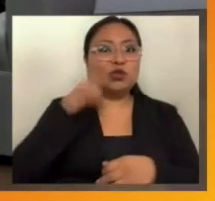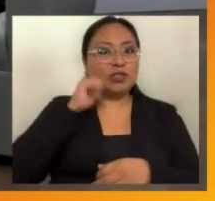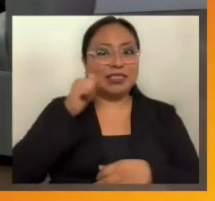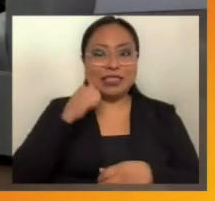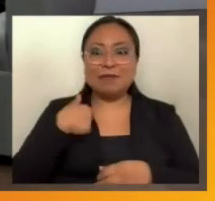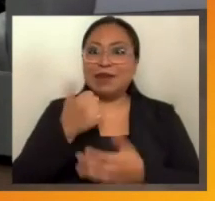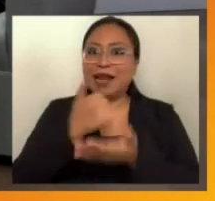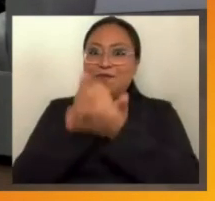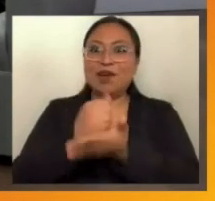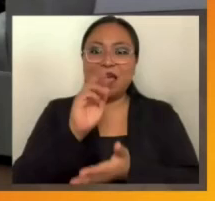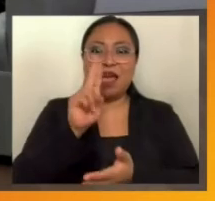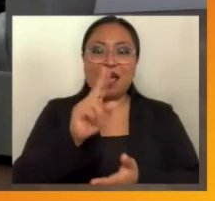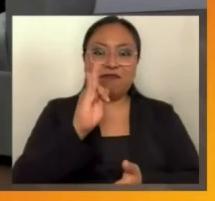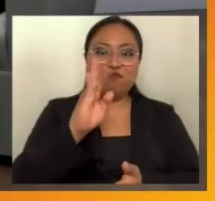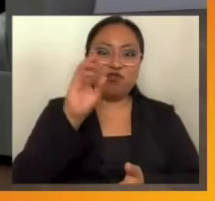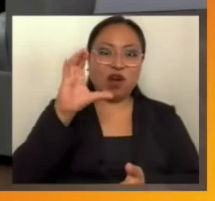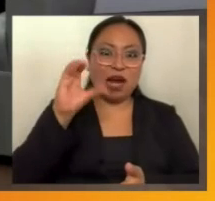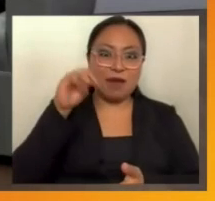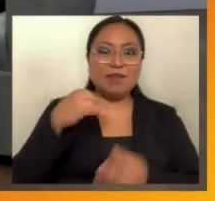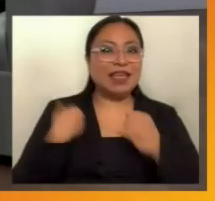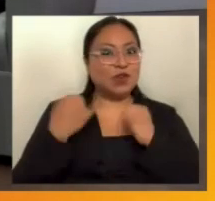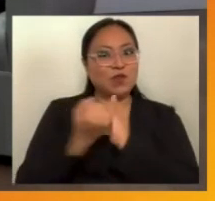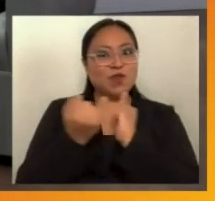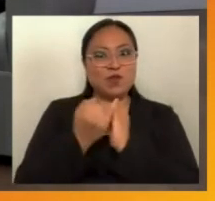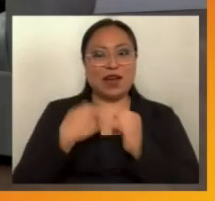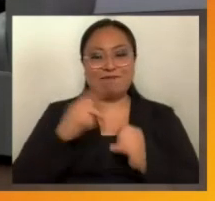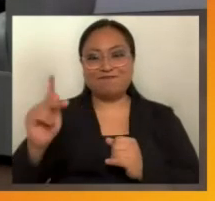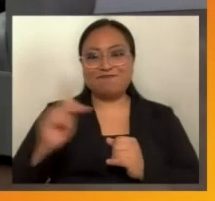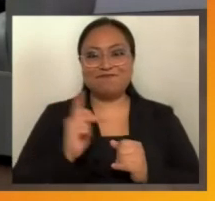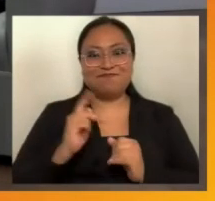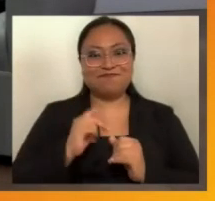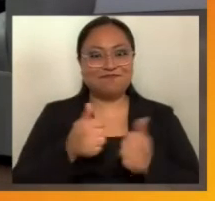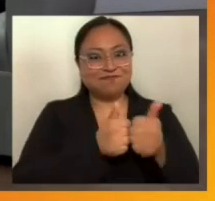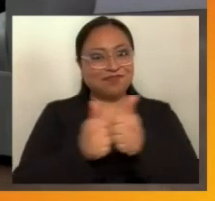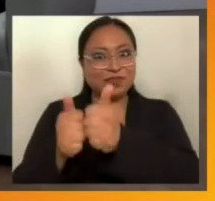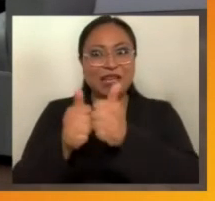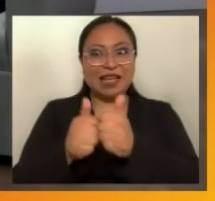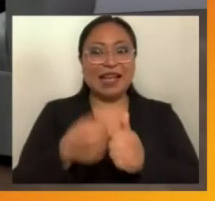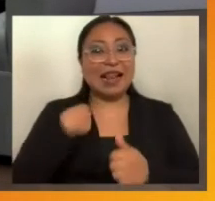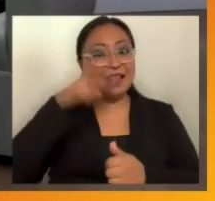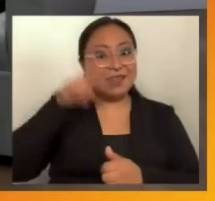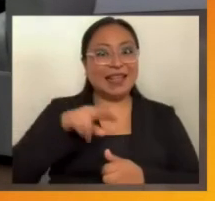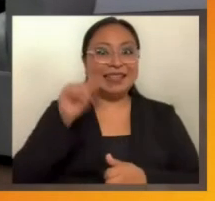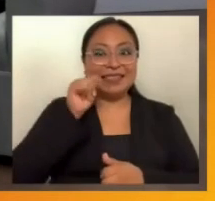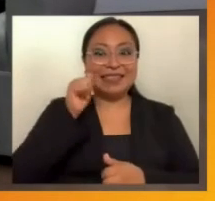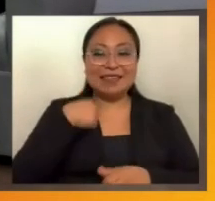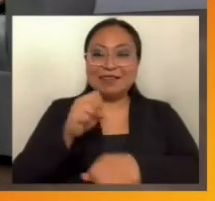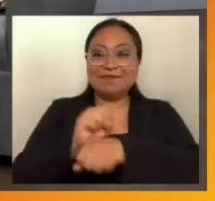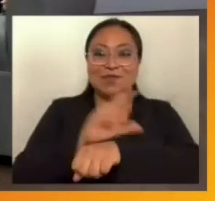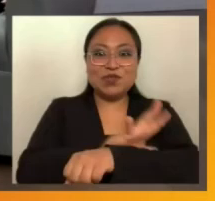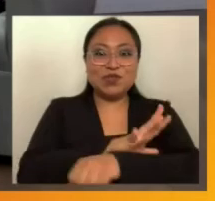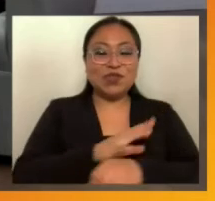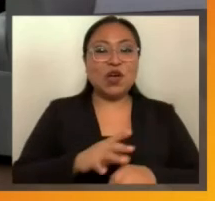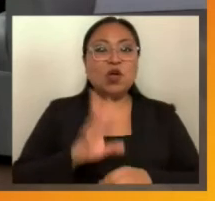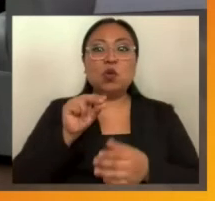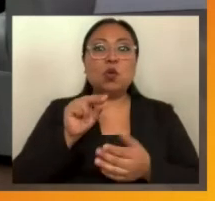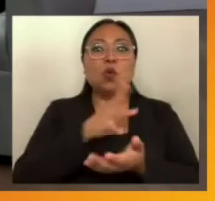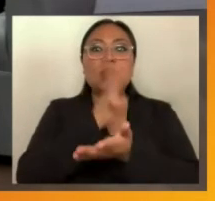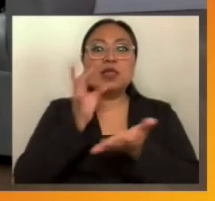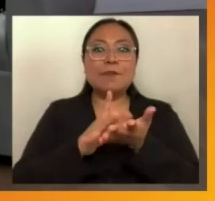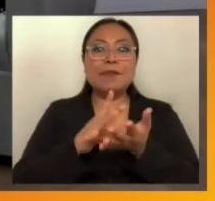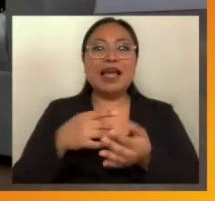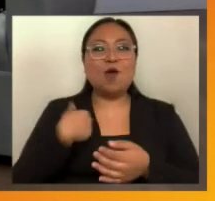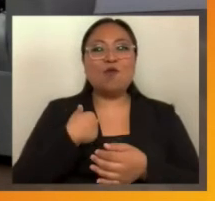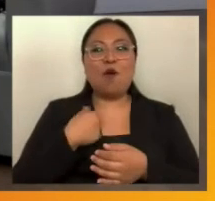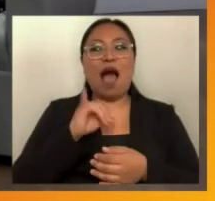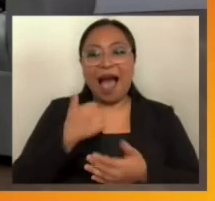para ustedes, como ustedes estuvieron. Pues la verdad es que siempre es una emoción saber la, no nada más la disposición, pero